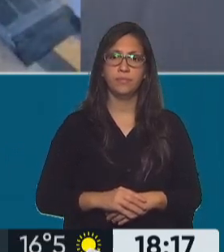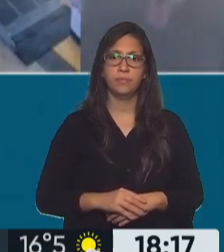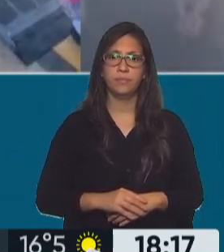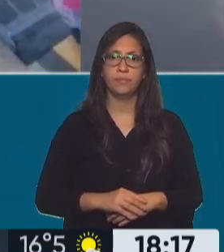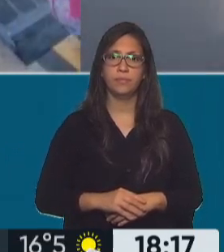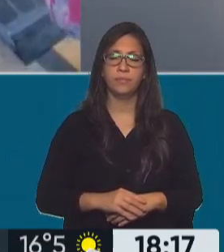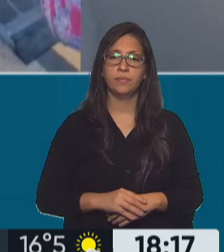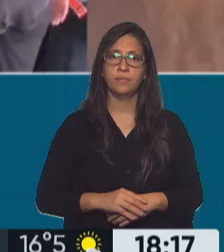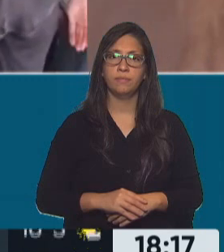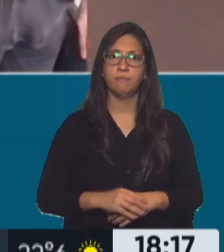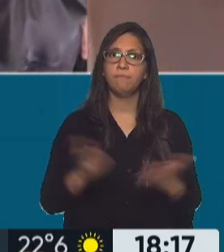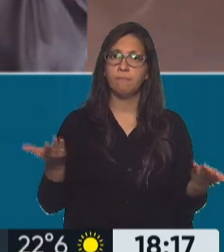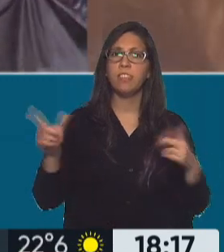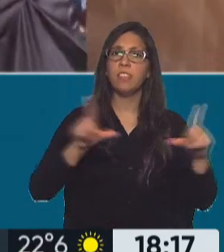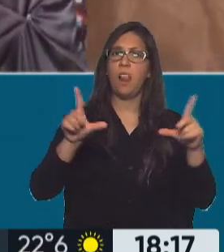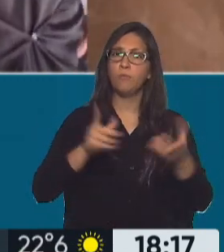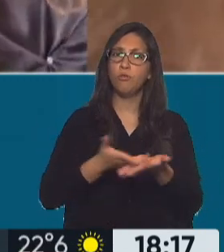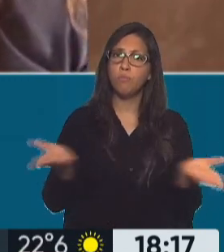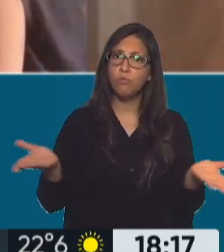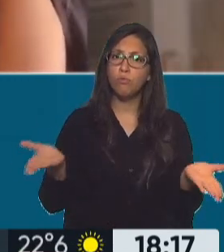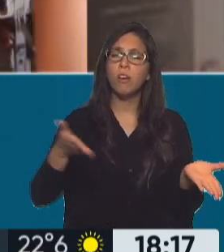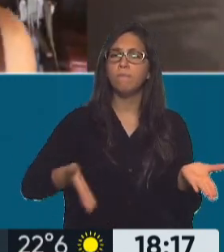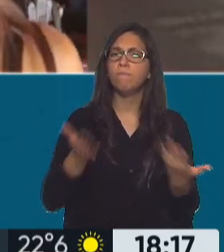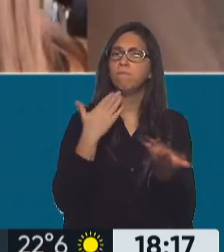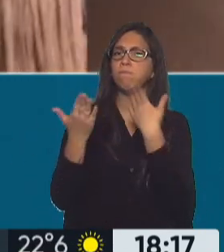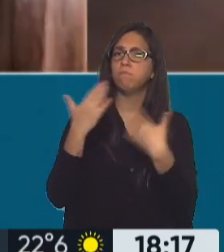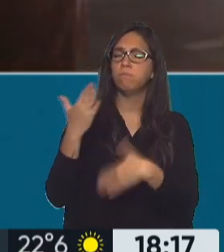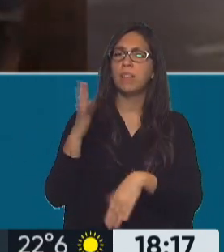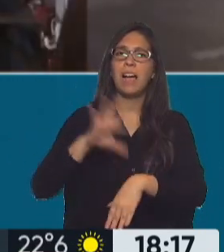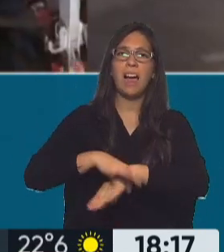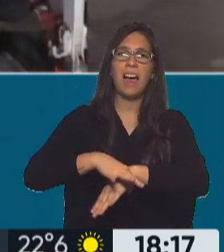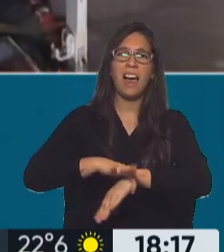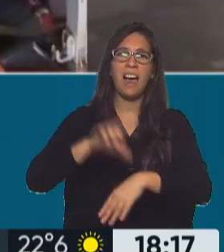A propósito, desde Televisión Pública hablamos con el canciller Santiago Cafiero.